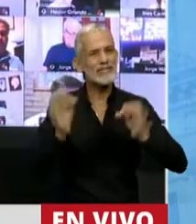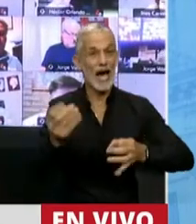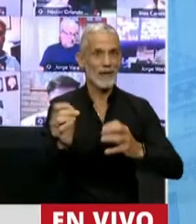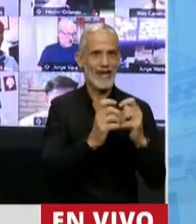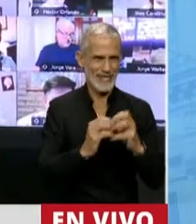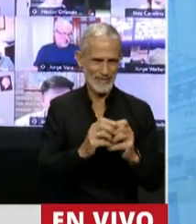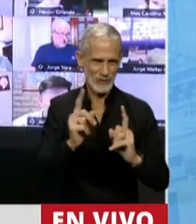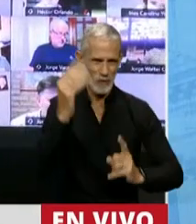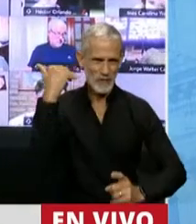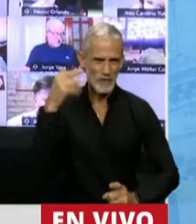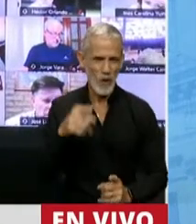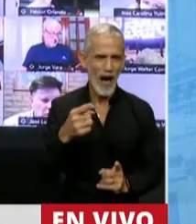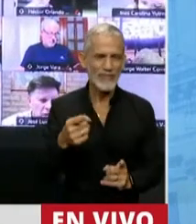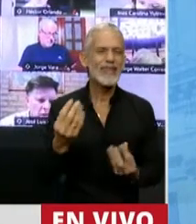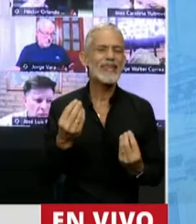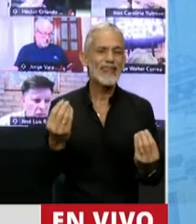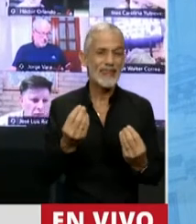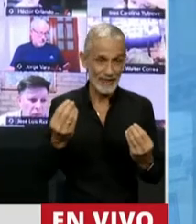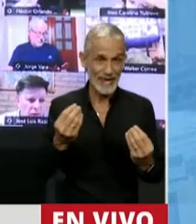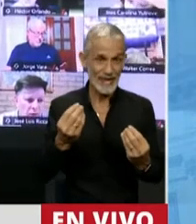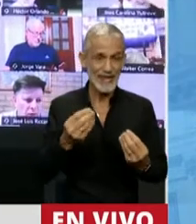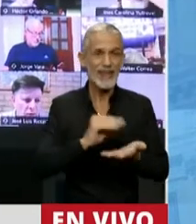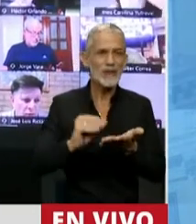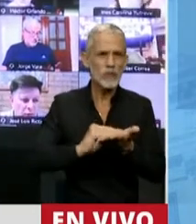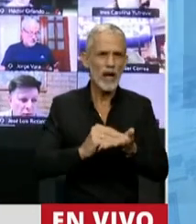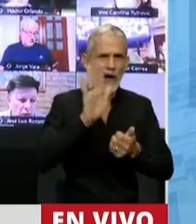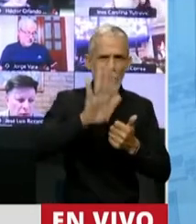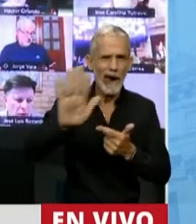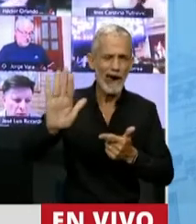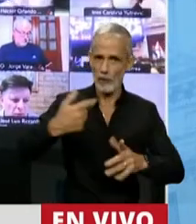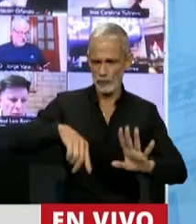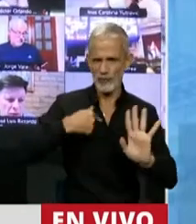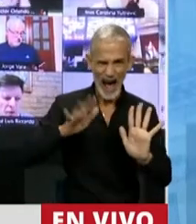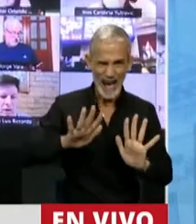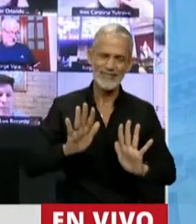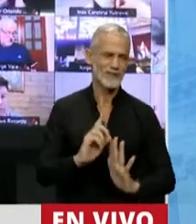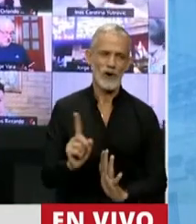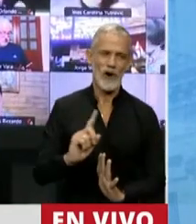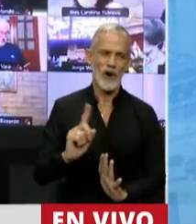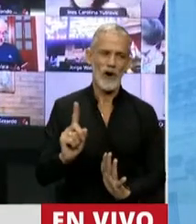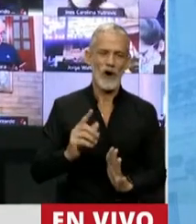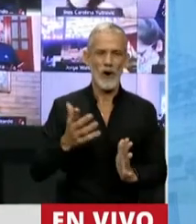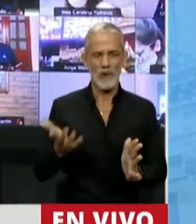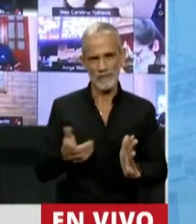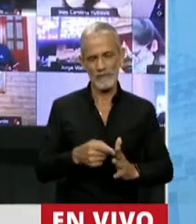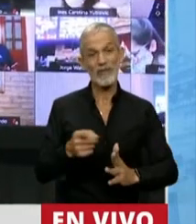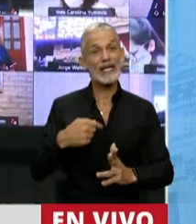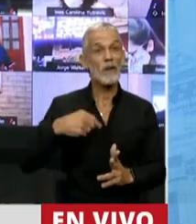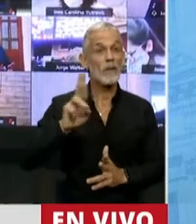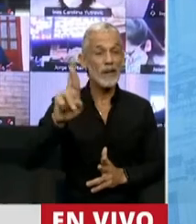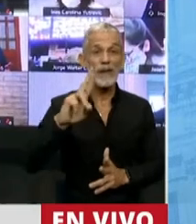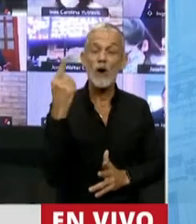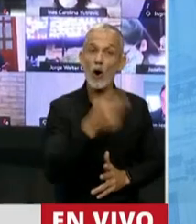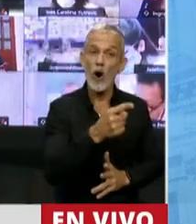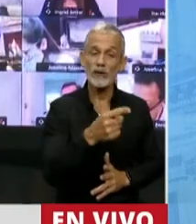sesión intimidando a tanto diputado recordar a nosotros no lo vamos a hacer así que está cuestión de privilegio es para el